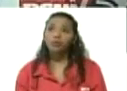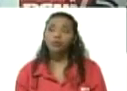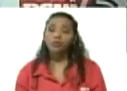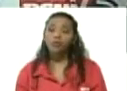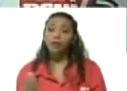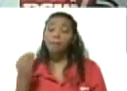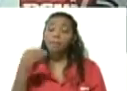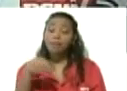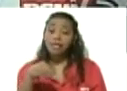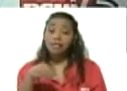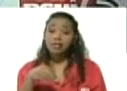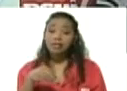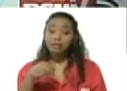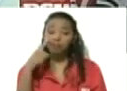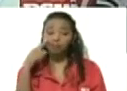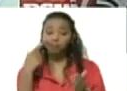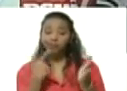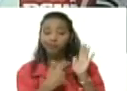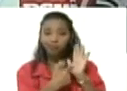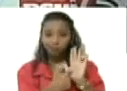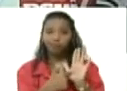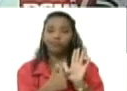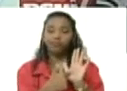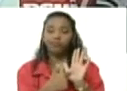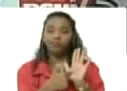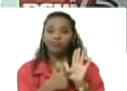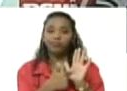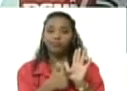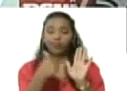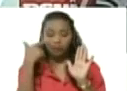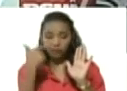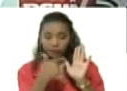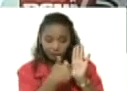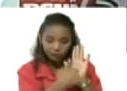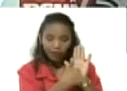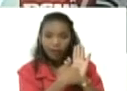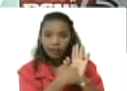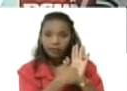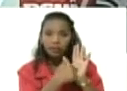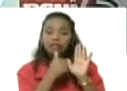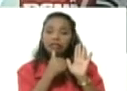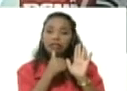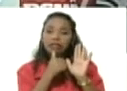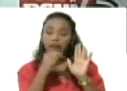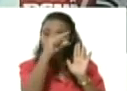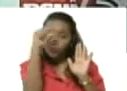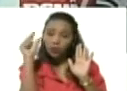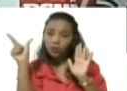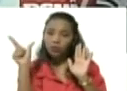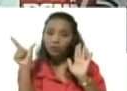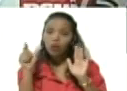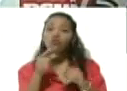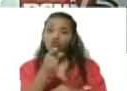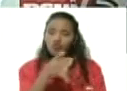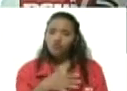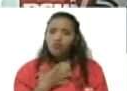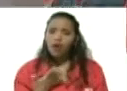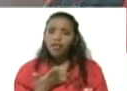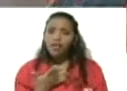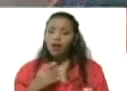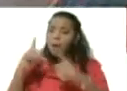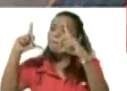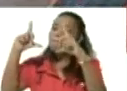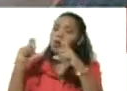además, fíjate, Liliana, que es que el Partido Socialista Unido de Venezuela, tú le puedes tomar una foto en este